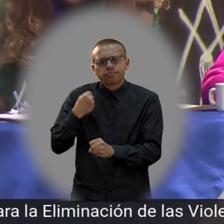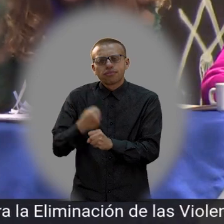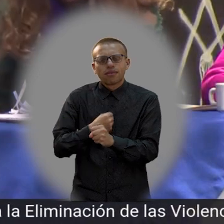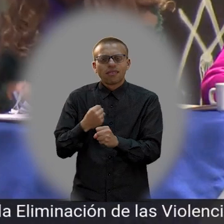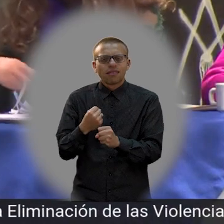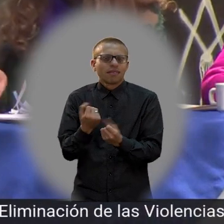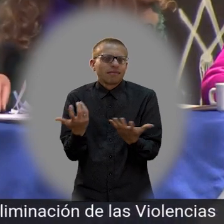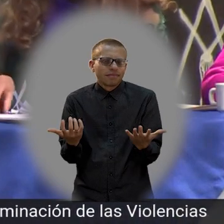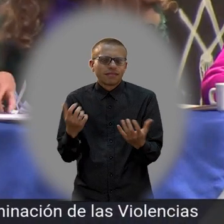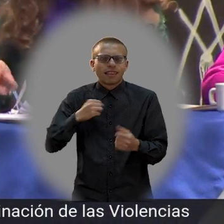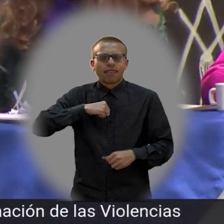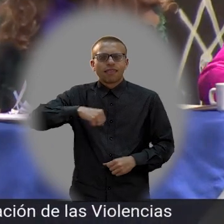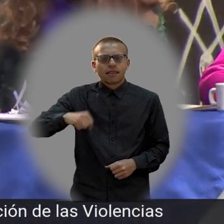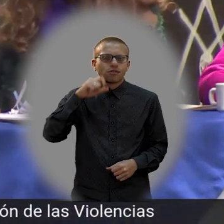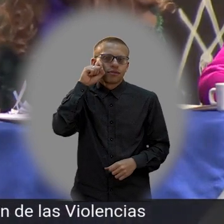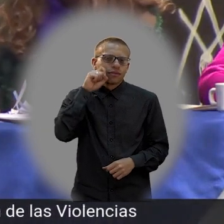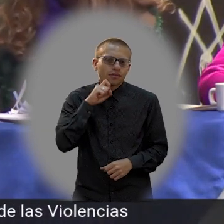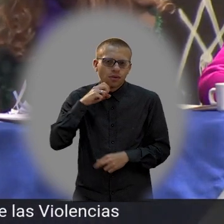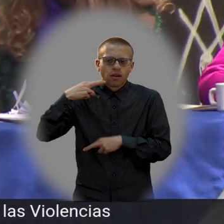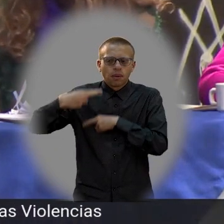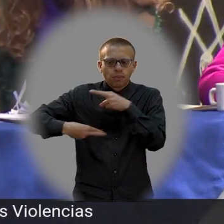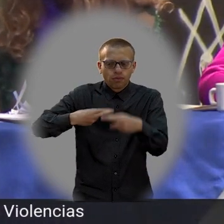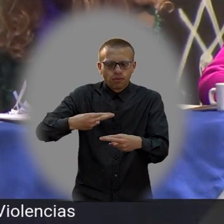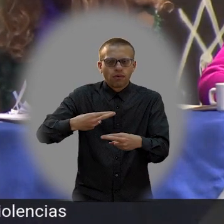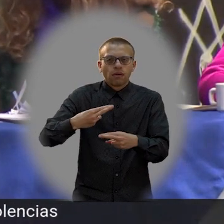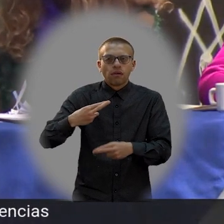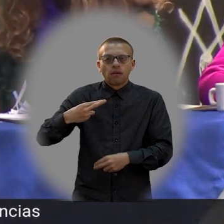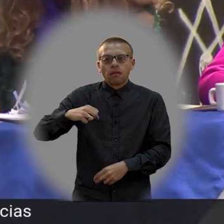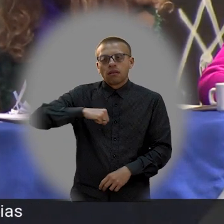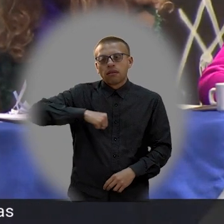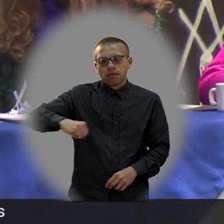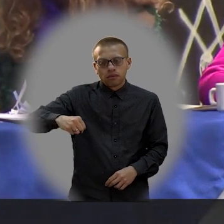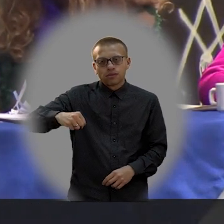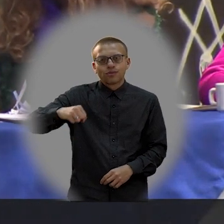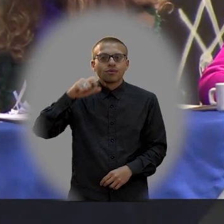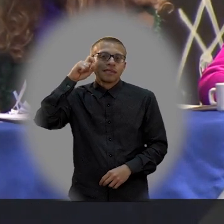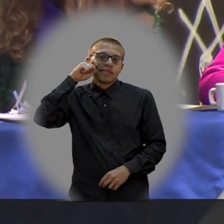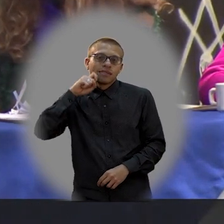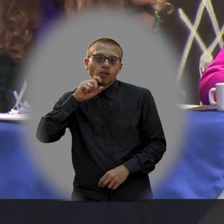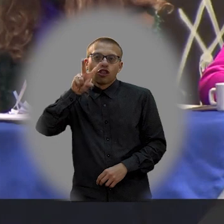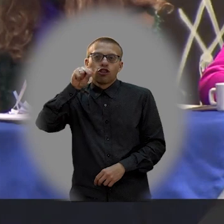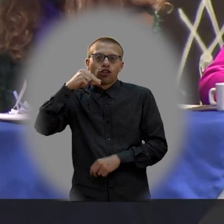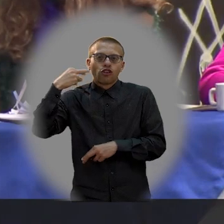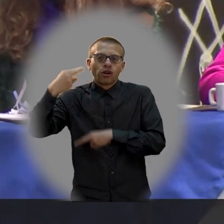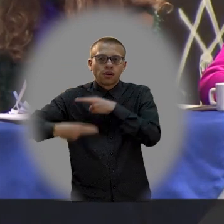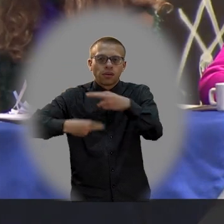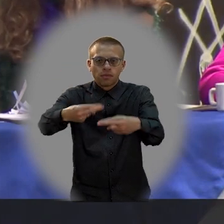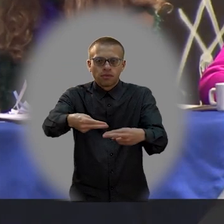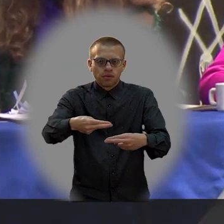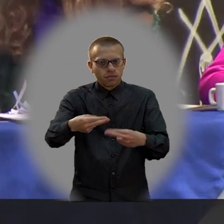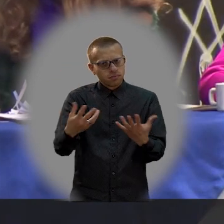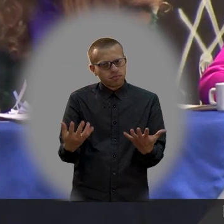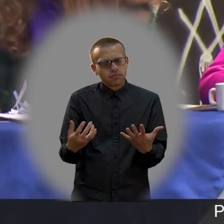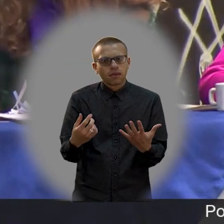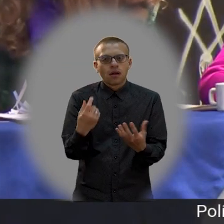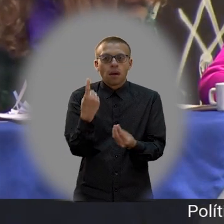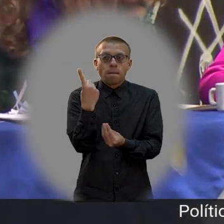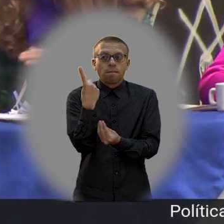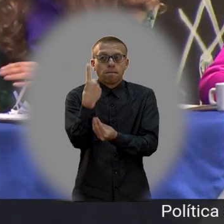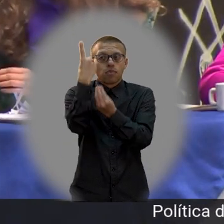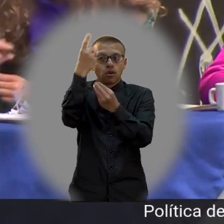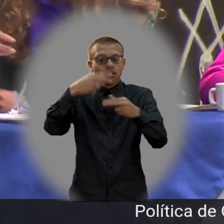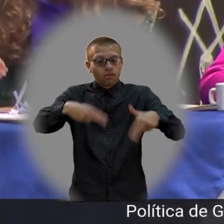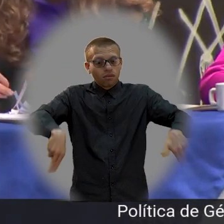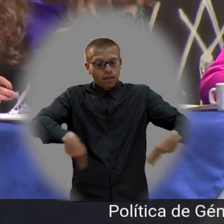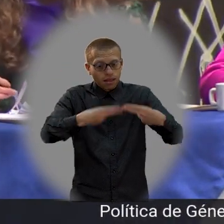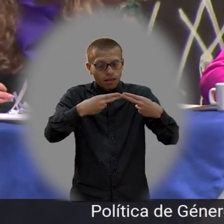sexuales y reproductivos y los derechos sexuales y no reproductivos. A su vez, pensarnos en que esta política de género debe tener en cuenta que